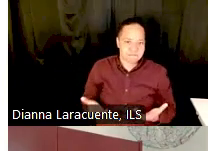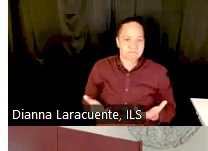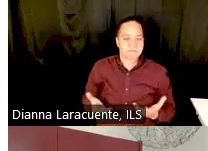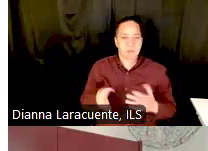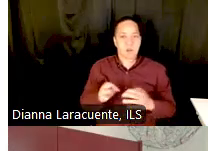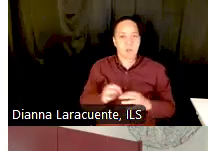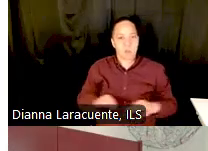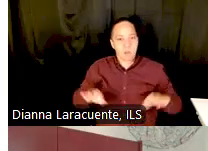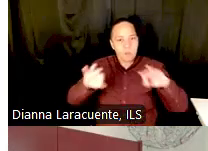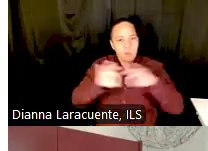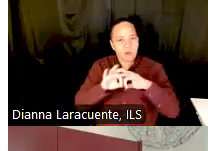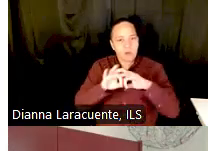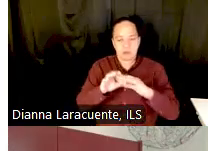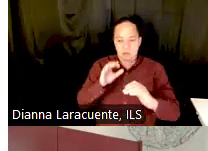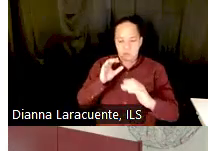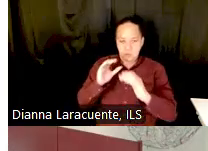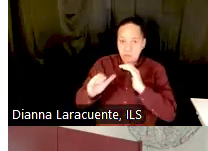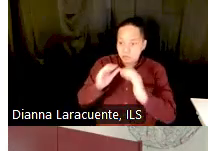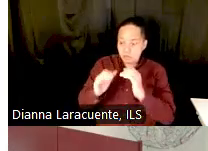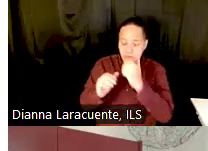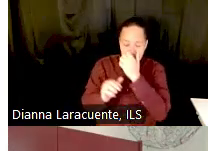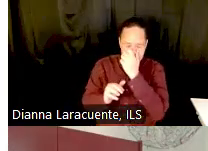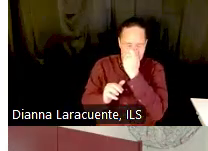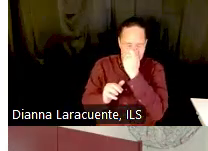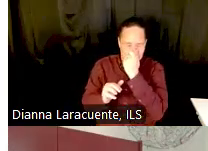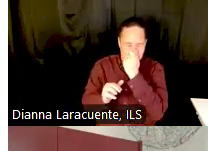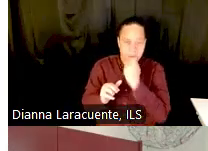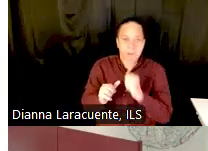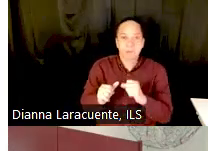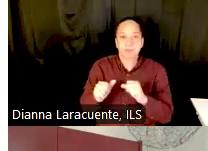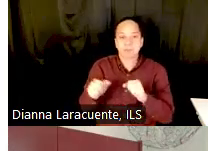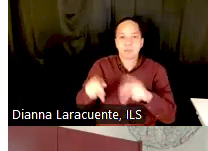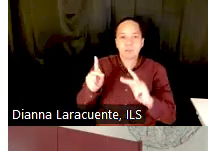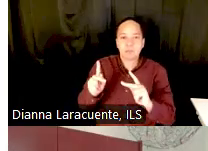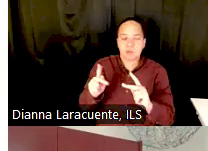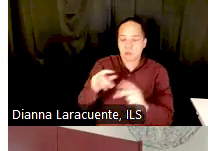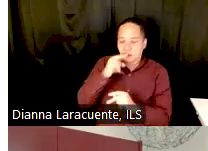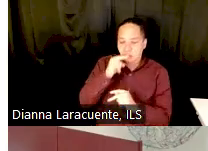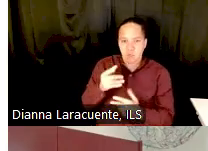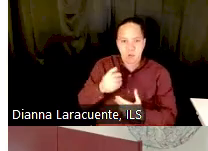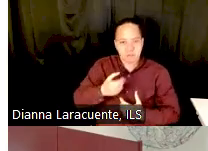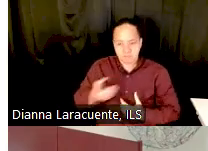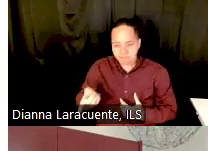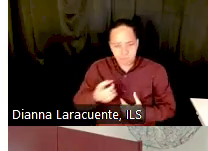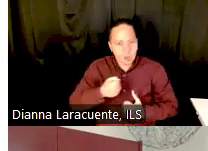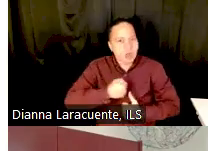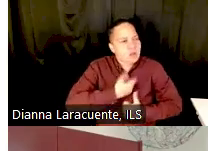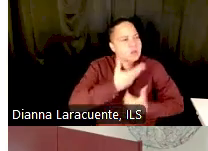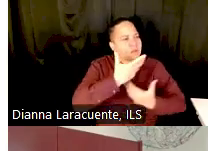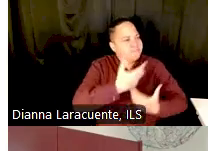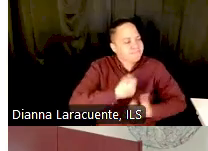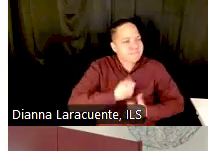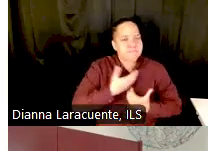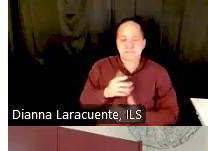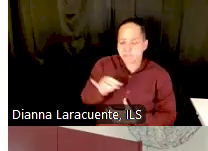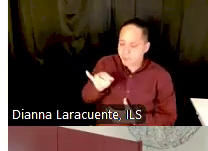dé una comunicación donde uno permita que el niño o la niña hable de lo que está ocurriendo y ser empático